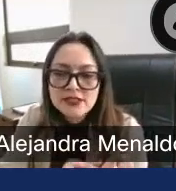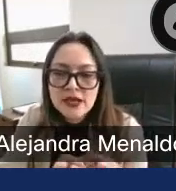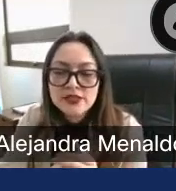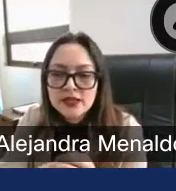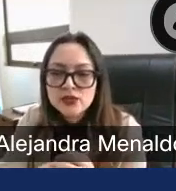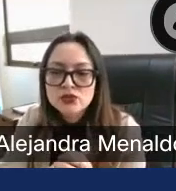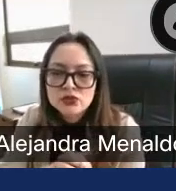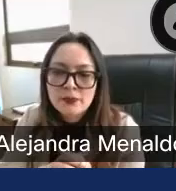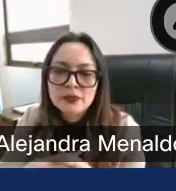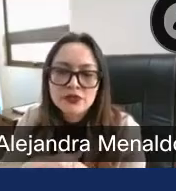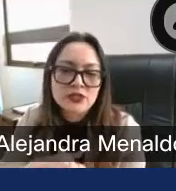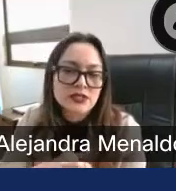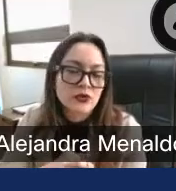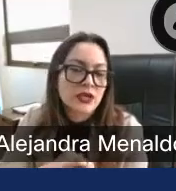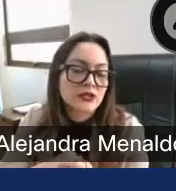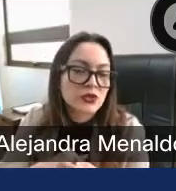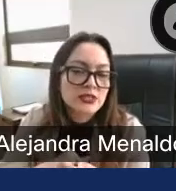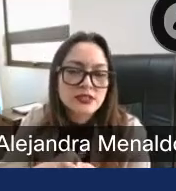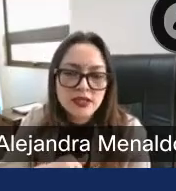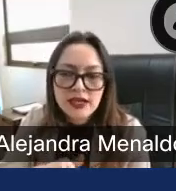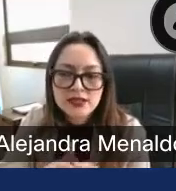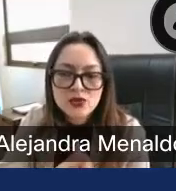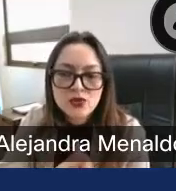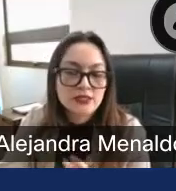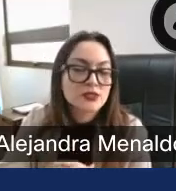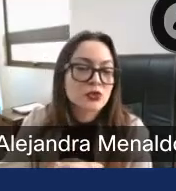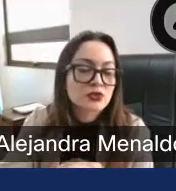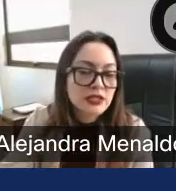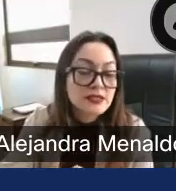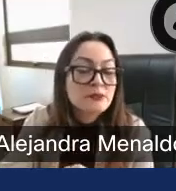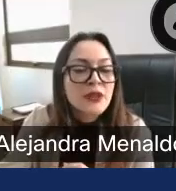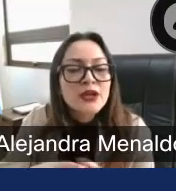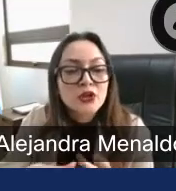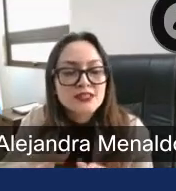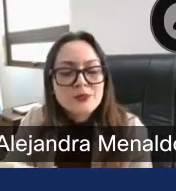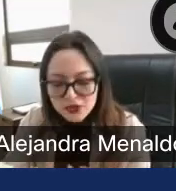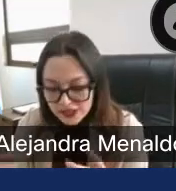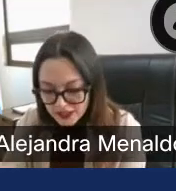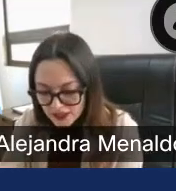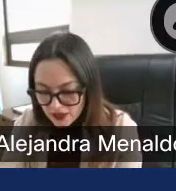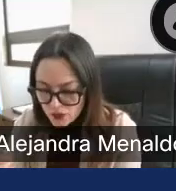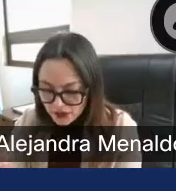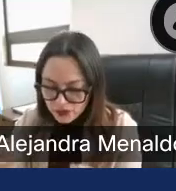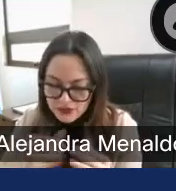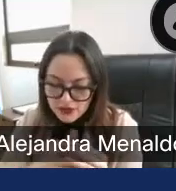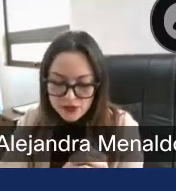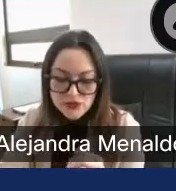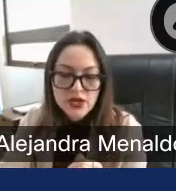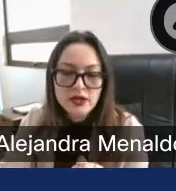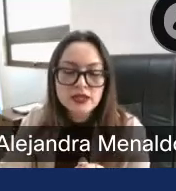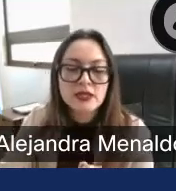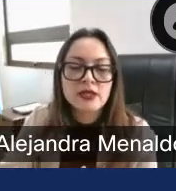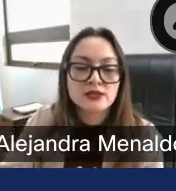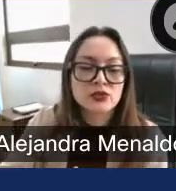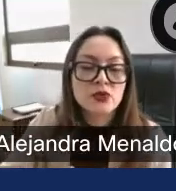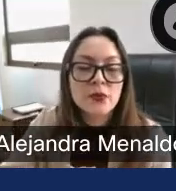enfoque basado en datos nos ha permitido desarrollar acciones integrales, concretas y sostenibles. Creo que es importante y en algún momento también lo